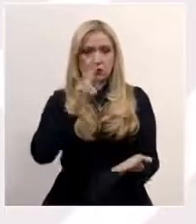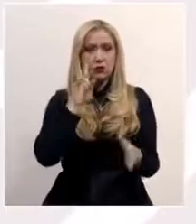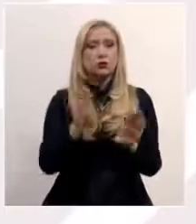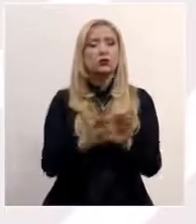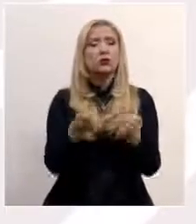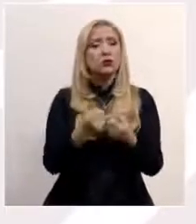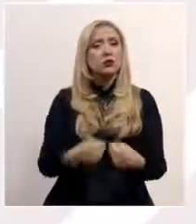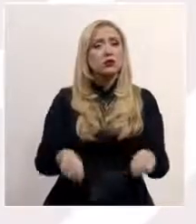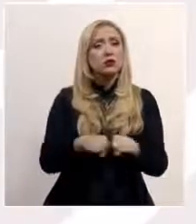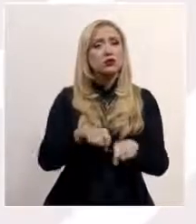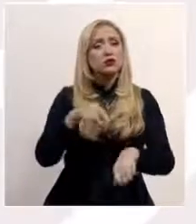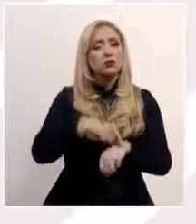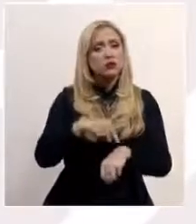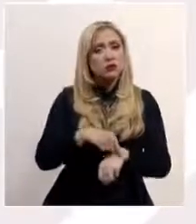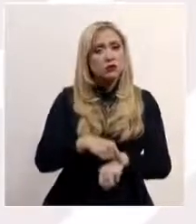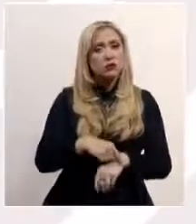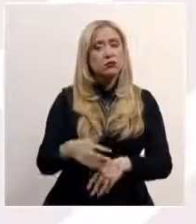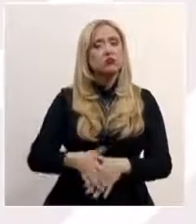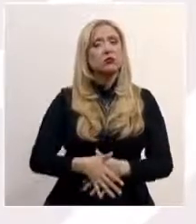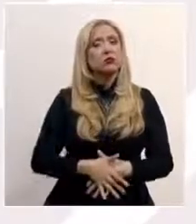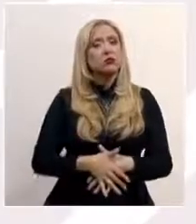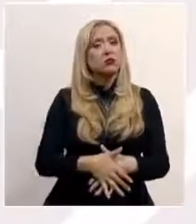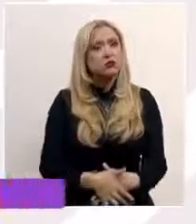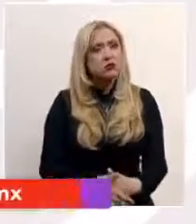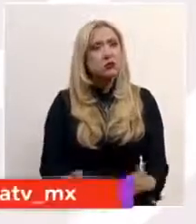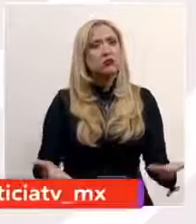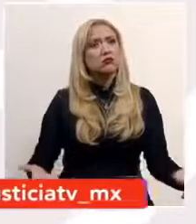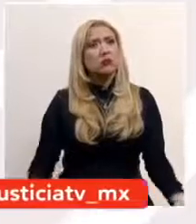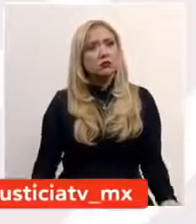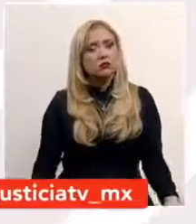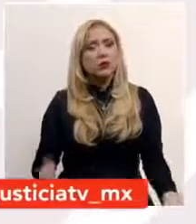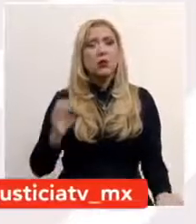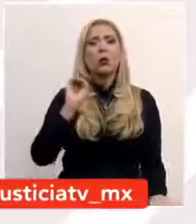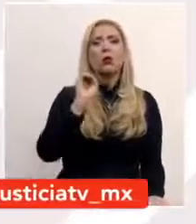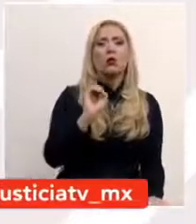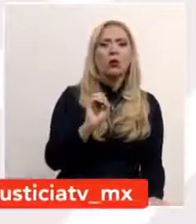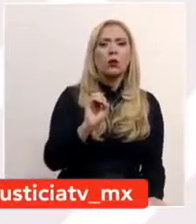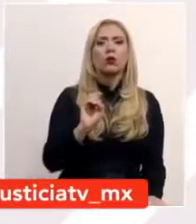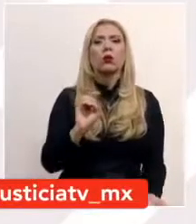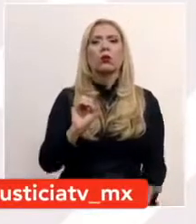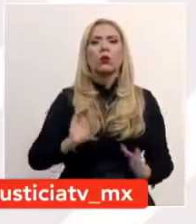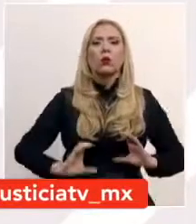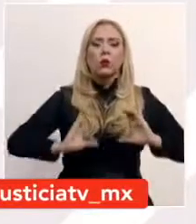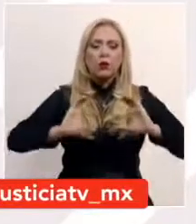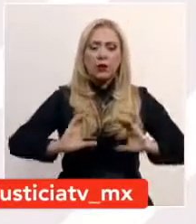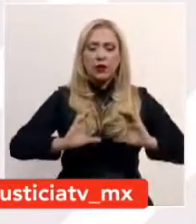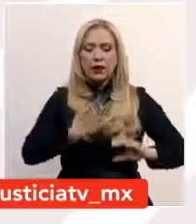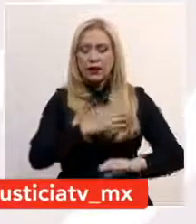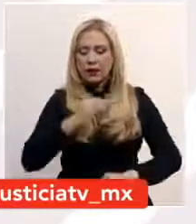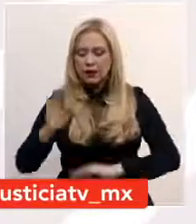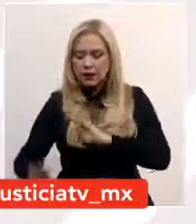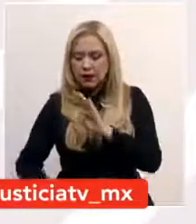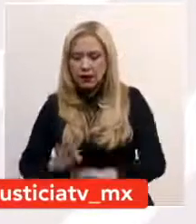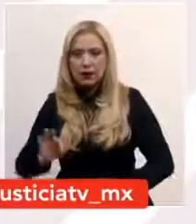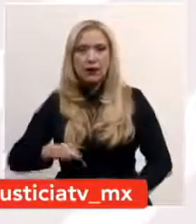social para el embarazo o, en su caso, para el cuidado de los hijos?